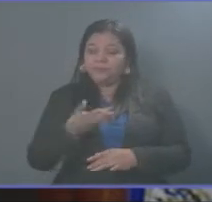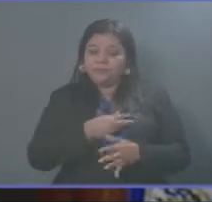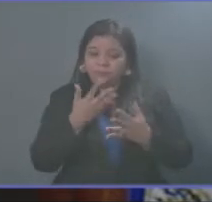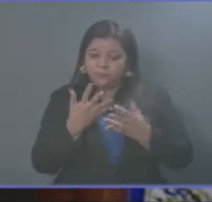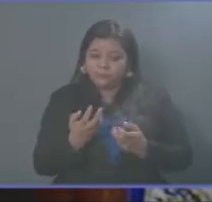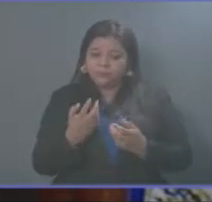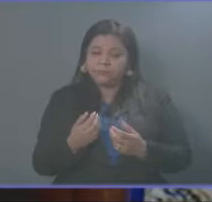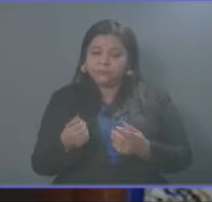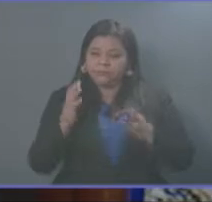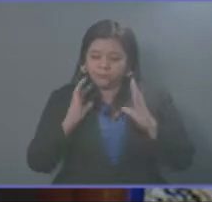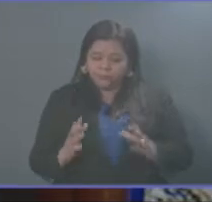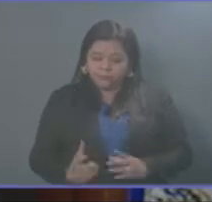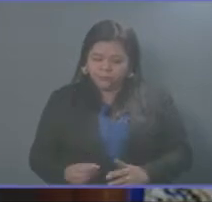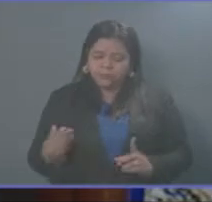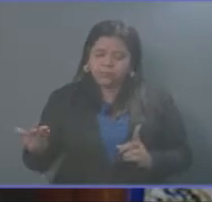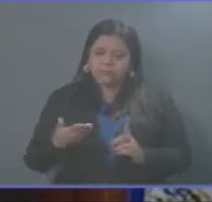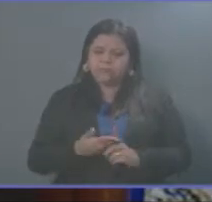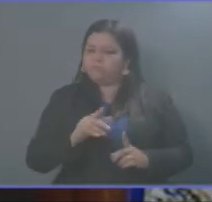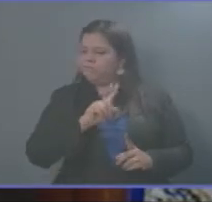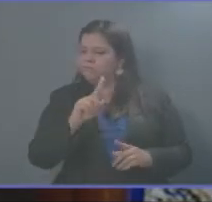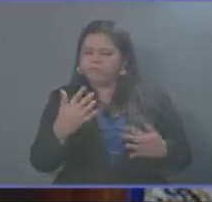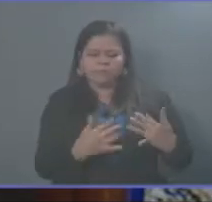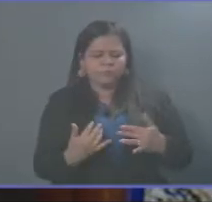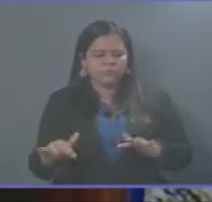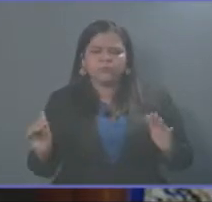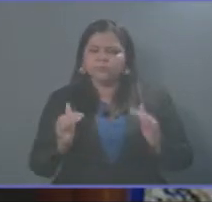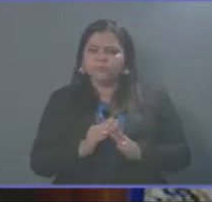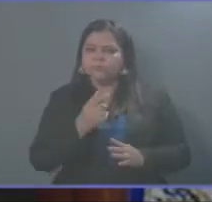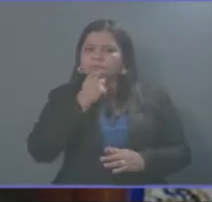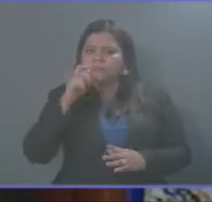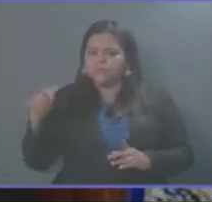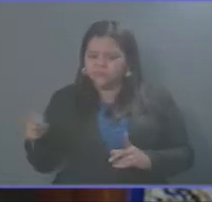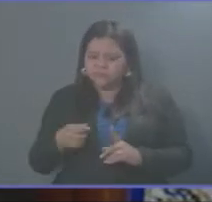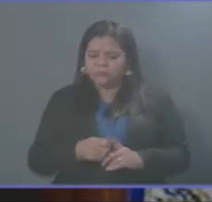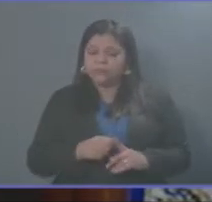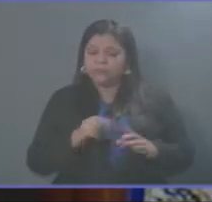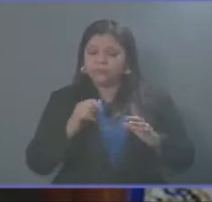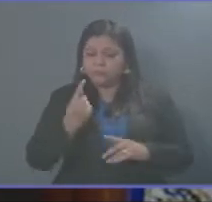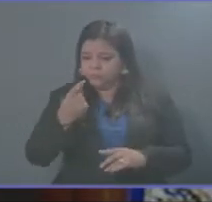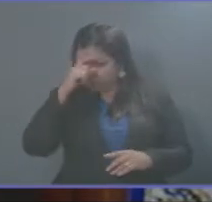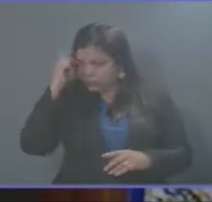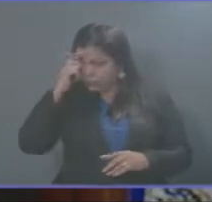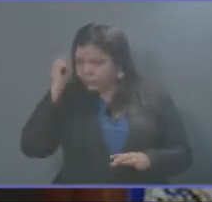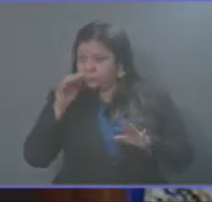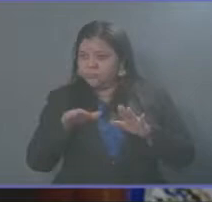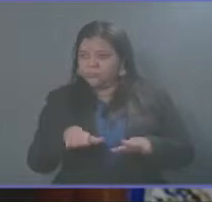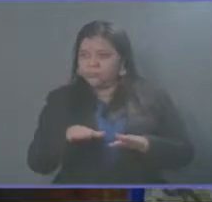este gobierno. No se juega con las pensiones de los trabajadores. Muchas gracias.